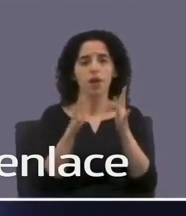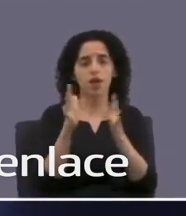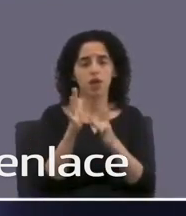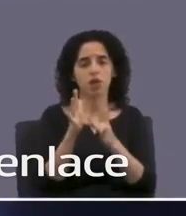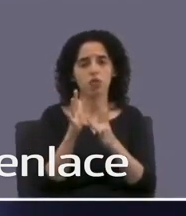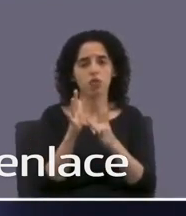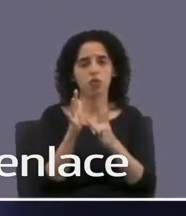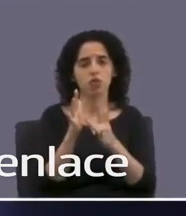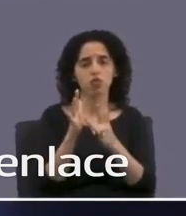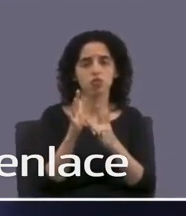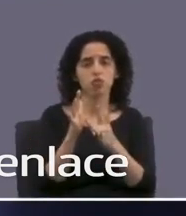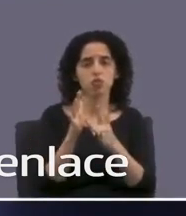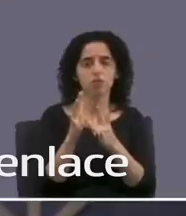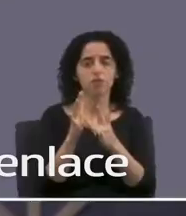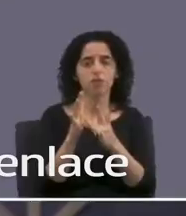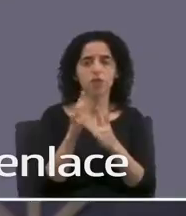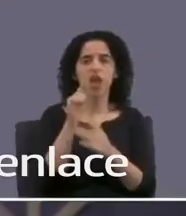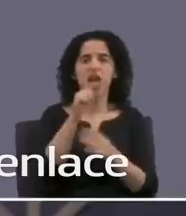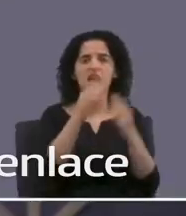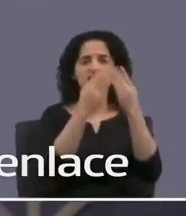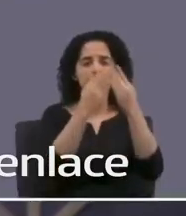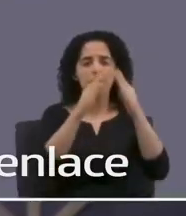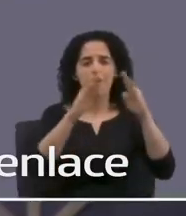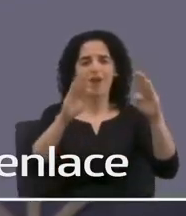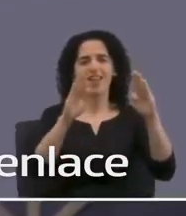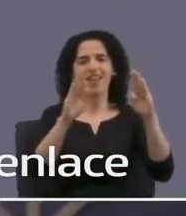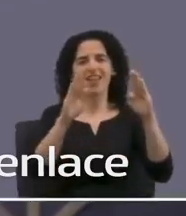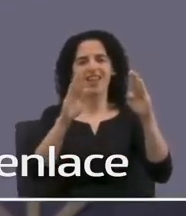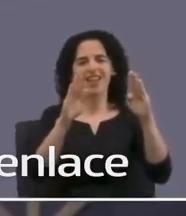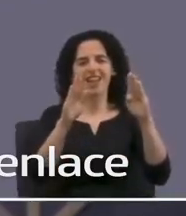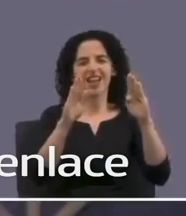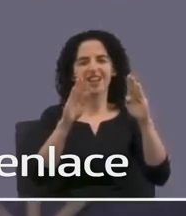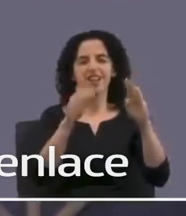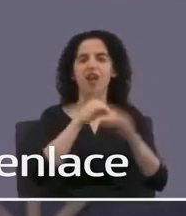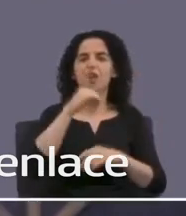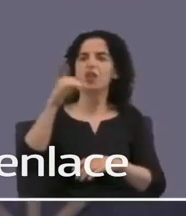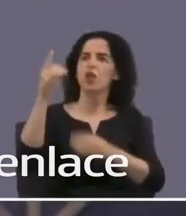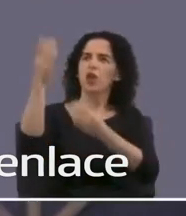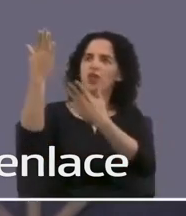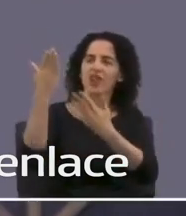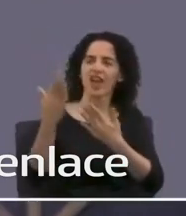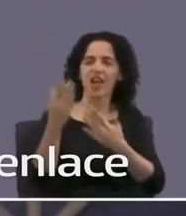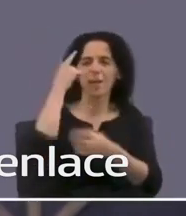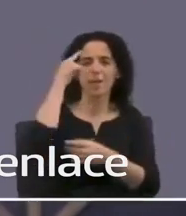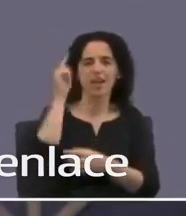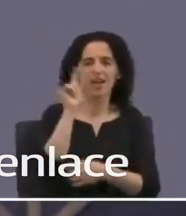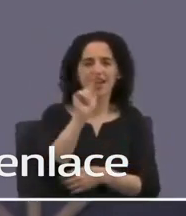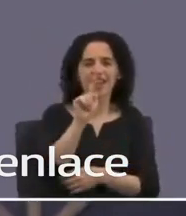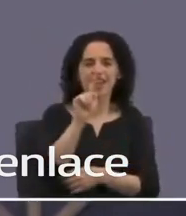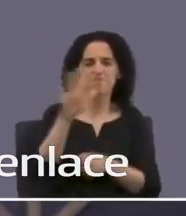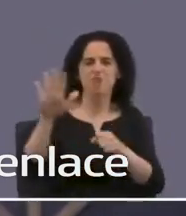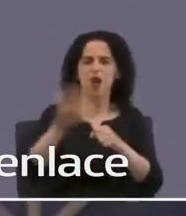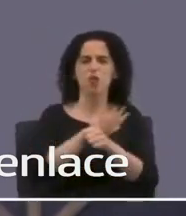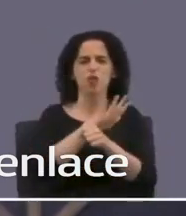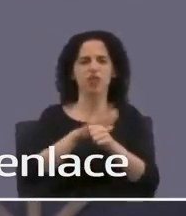el nombre de Jesús. Esa puerta se abrirá. Dios suplirá para ti